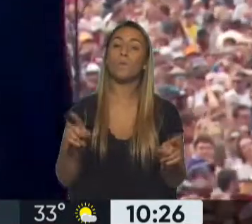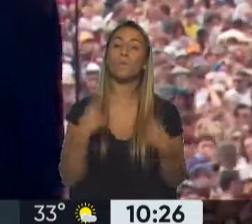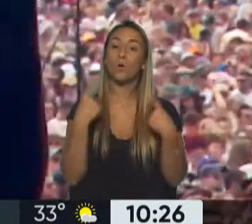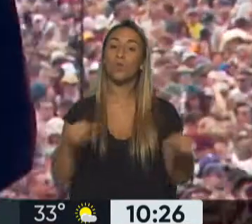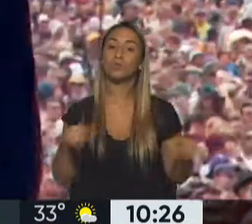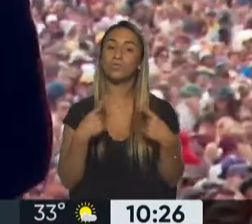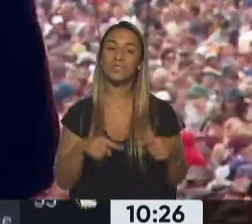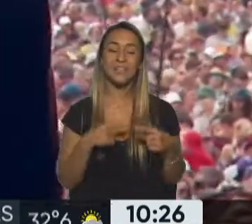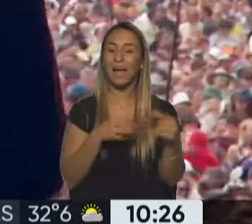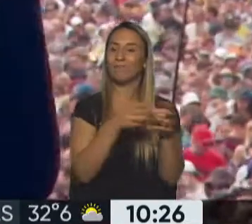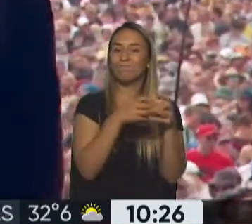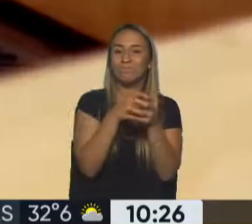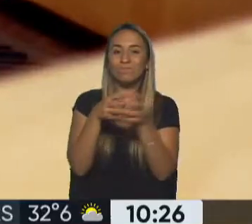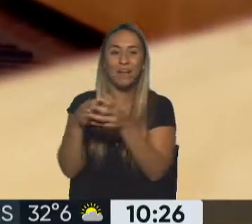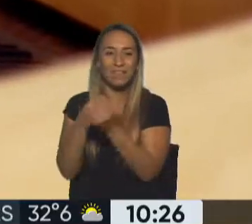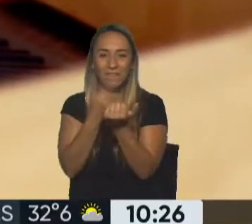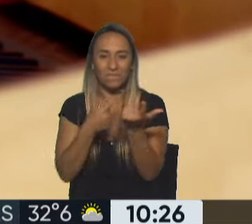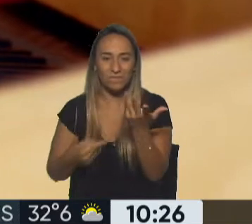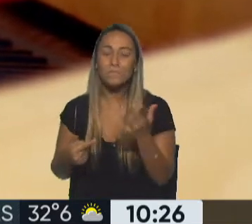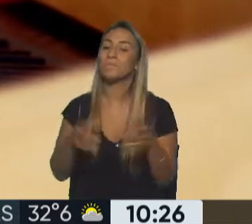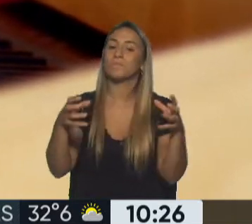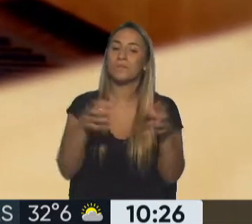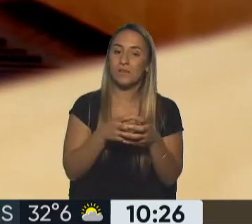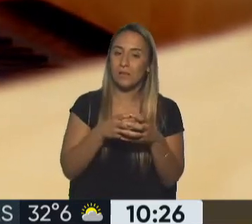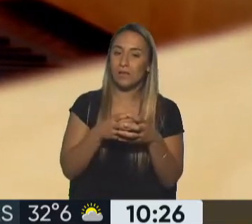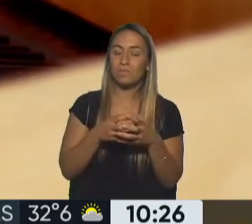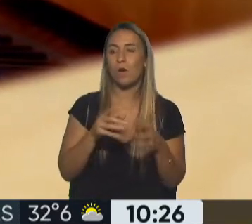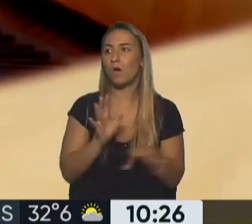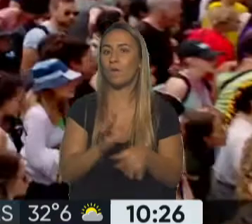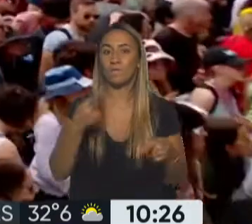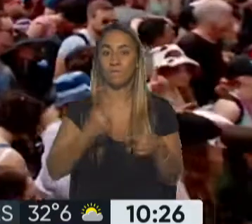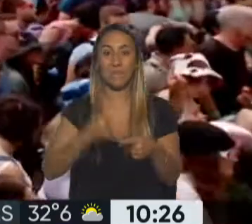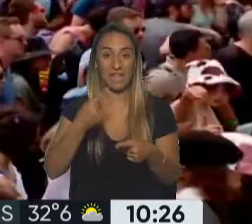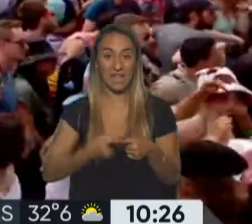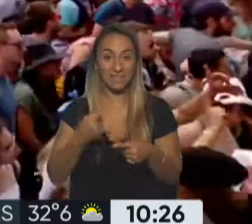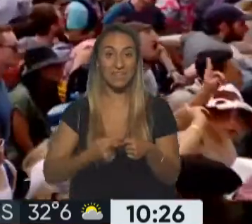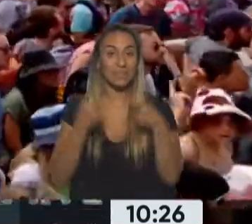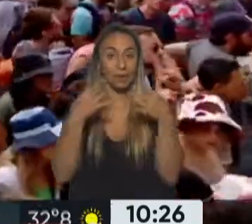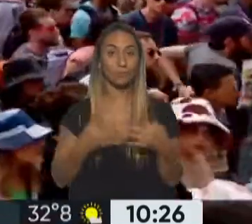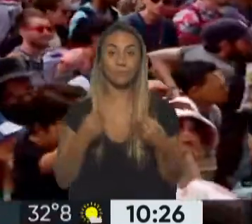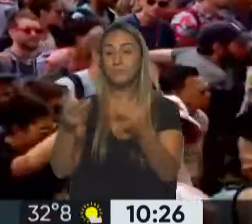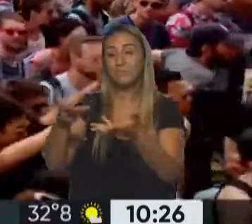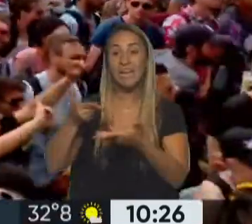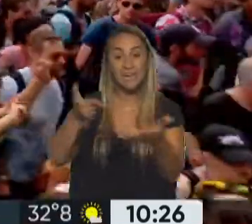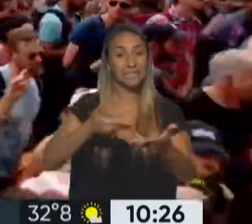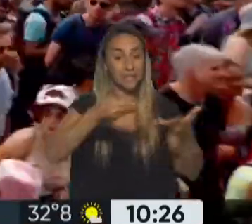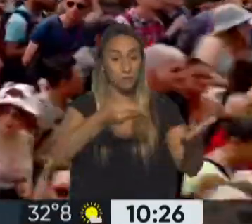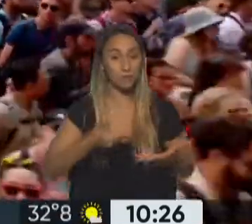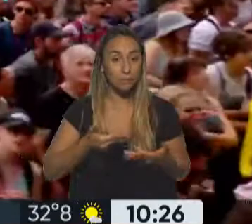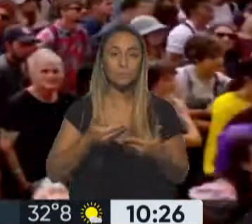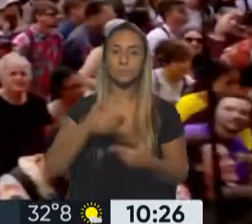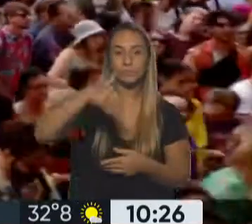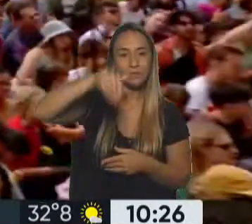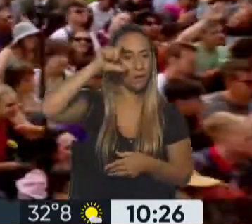independiente con el Festival Music Wins. Claro, es una fiesta, es una fiesta definitivamente, porque recibimos una vez más a